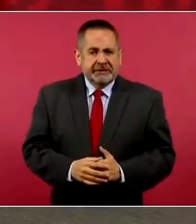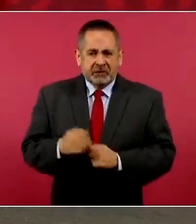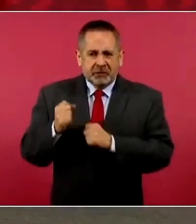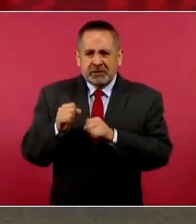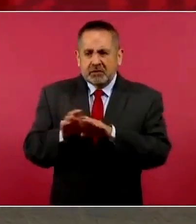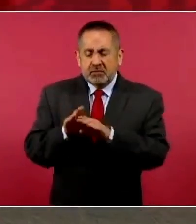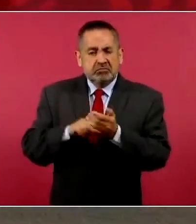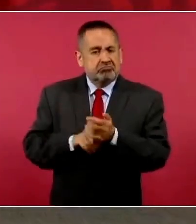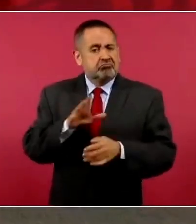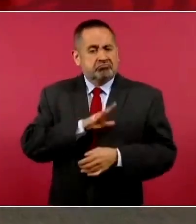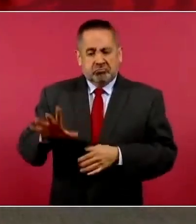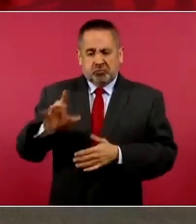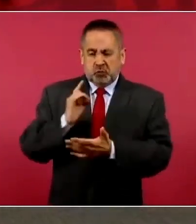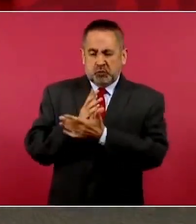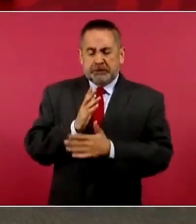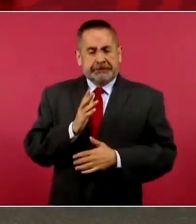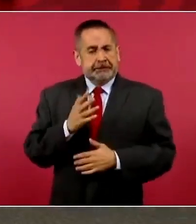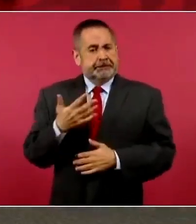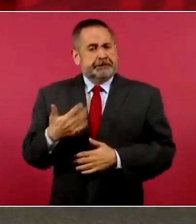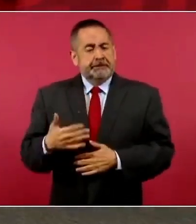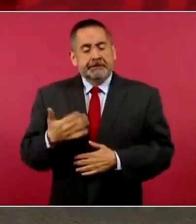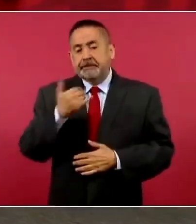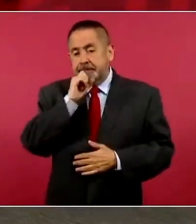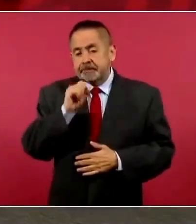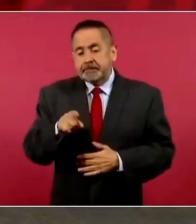fuerte, excepcional, y